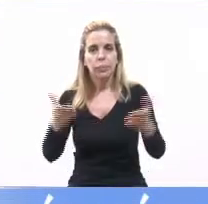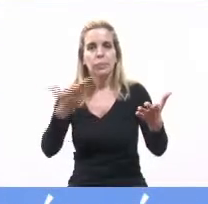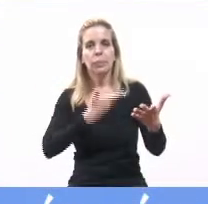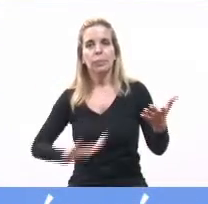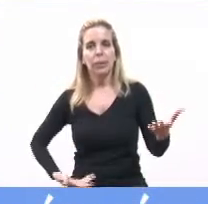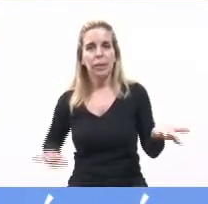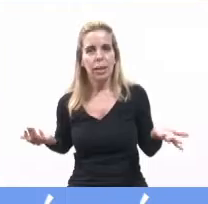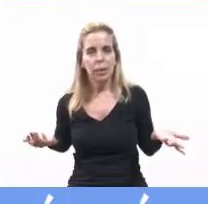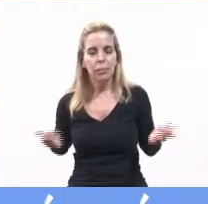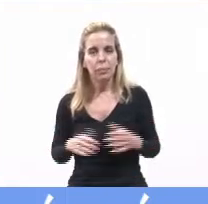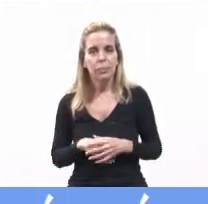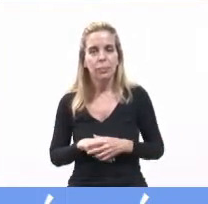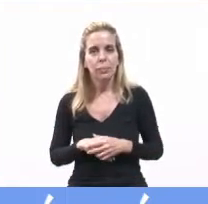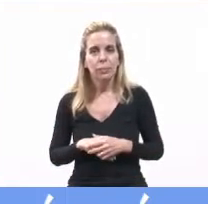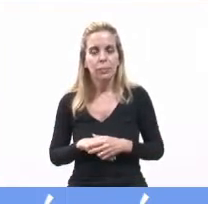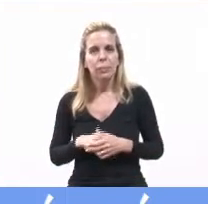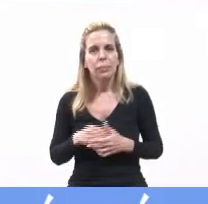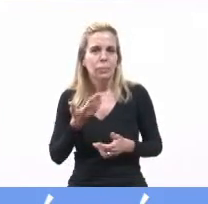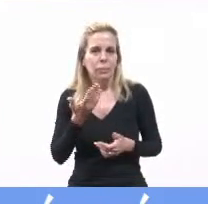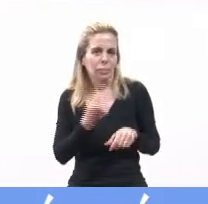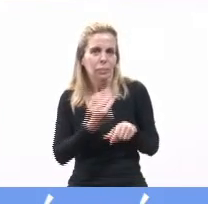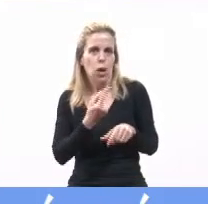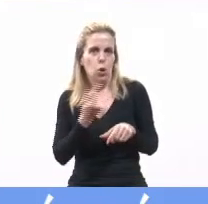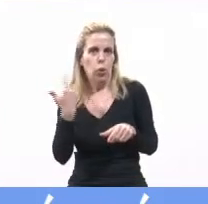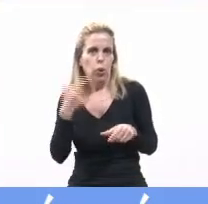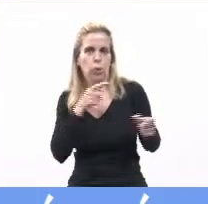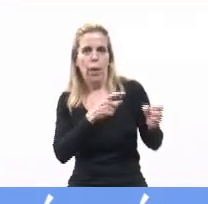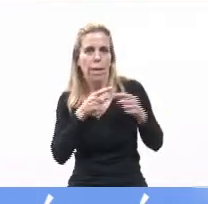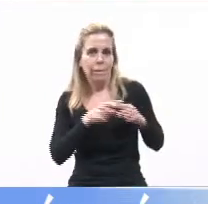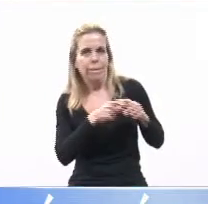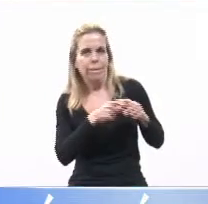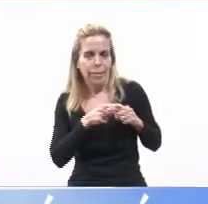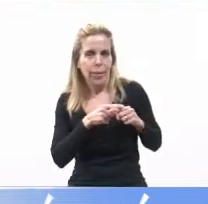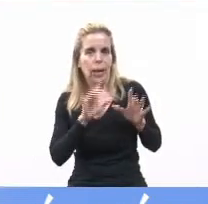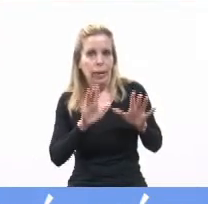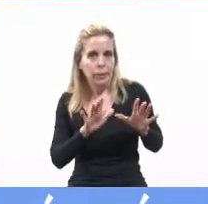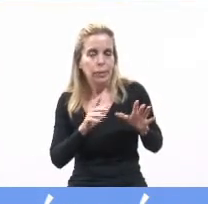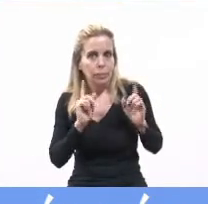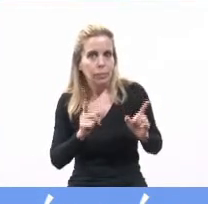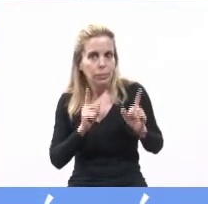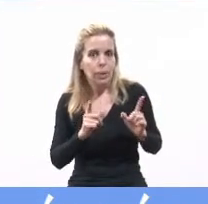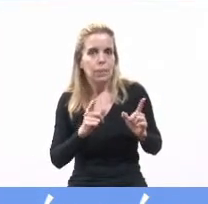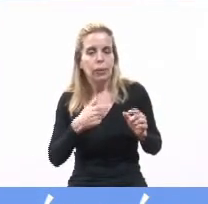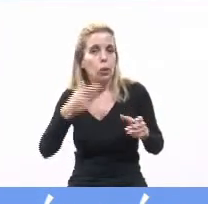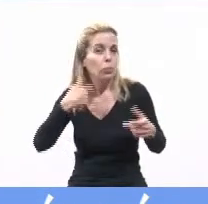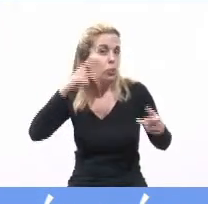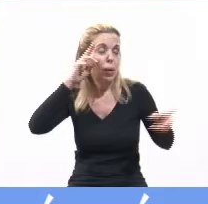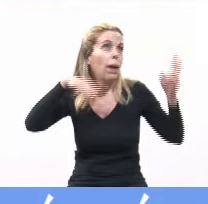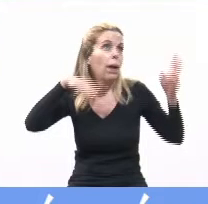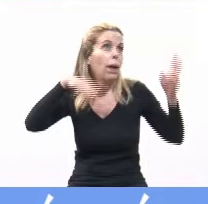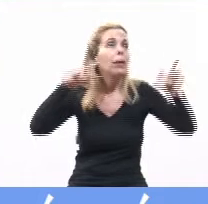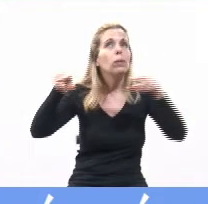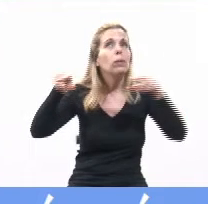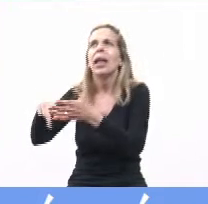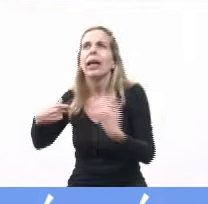Presidenta, estuvimos hace unos minutos peleando para restablecer mi forma de votación y me distraje cuando se leyó.